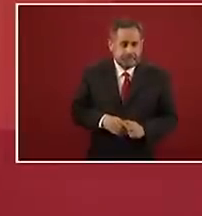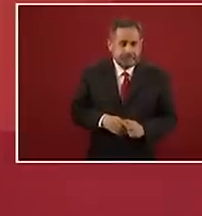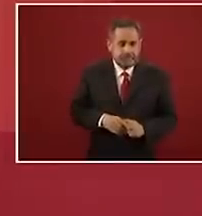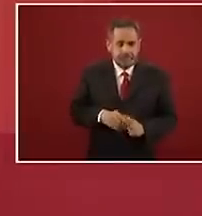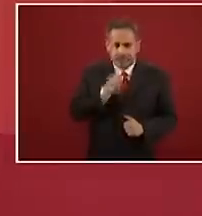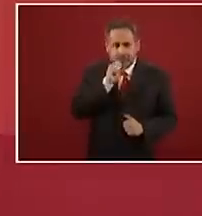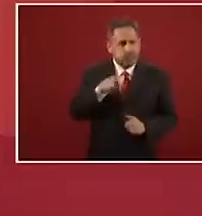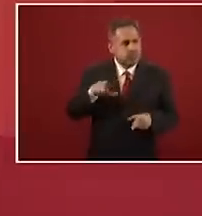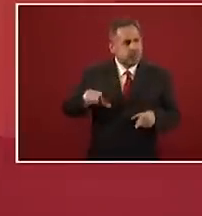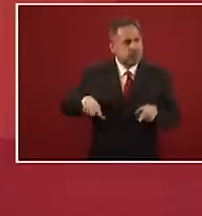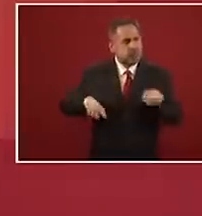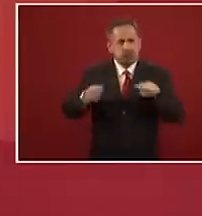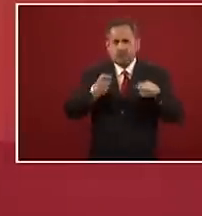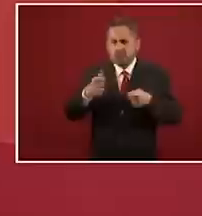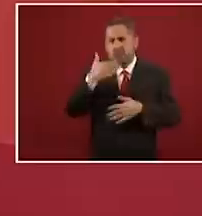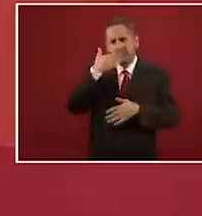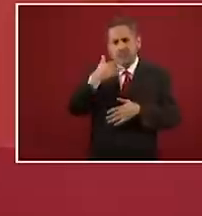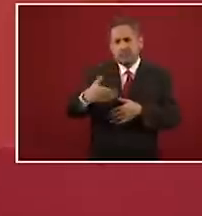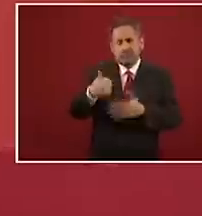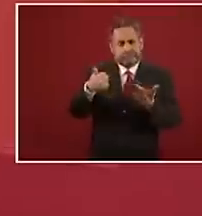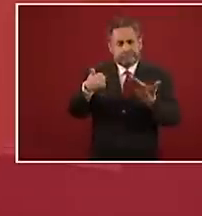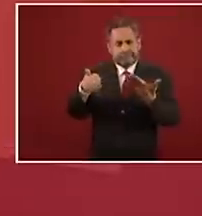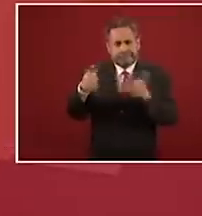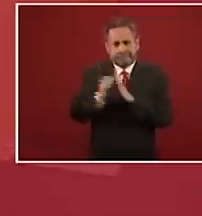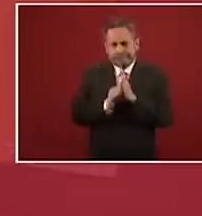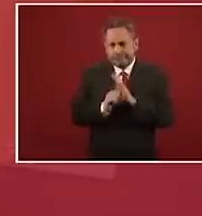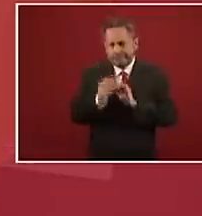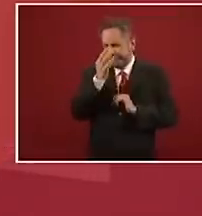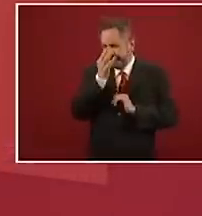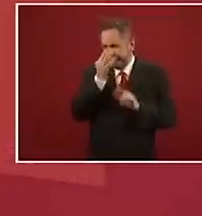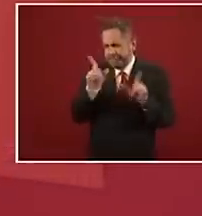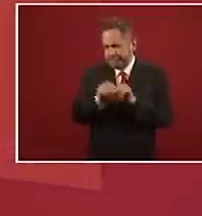hizo un buen gobierno. 6 meses nada más.